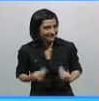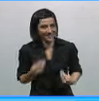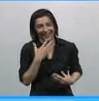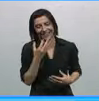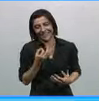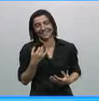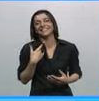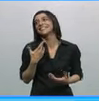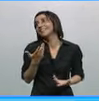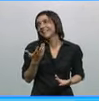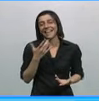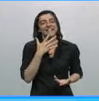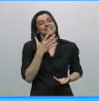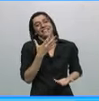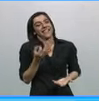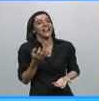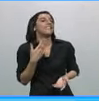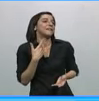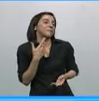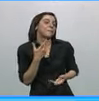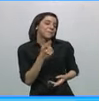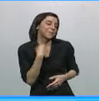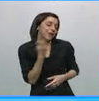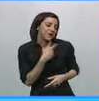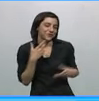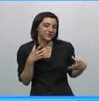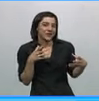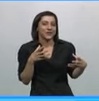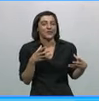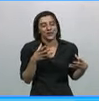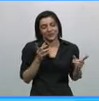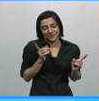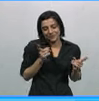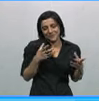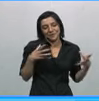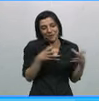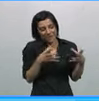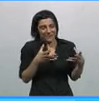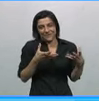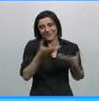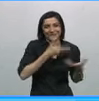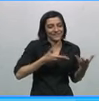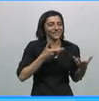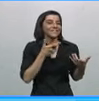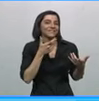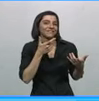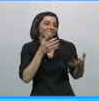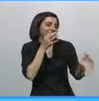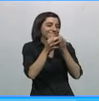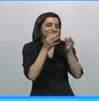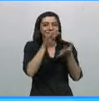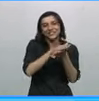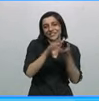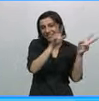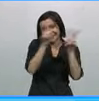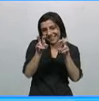sí, y hablábamos ahí en la intimidad ahí de lo que fue eso, sí. Pero qué sé